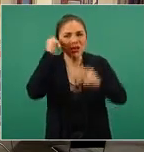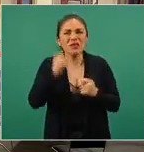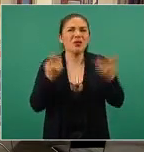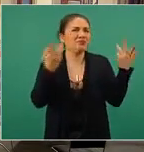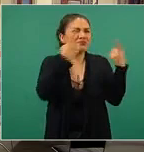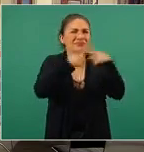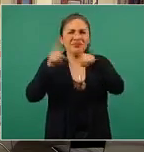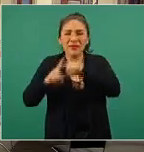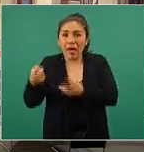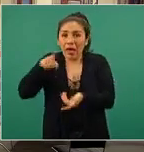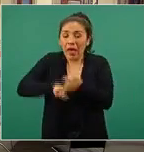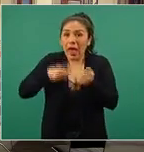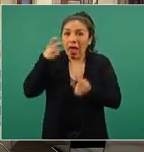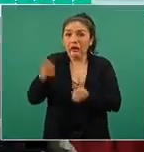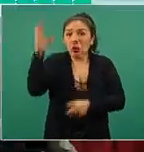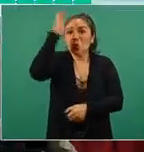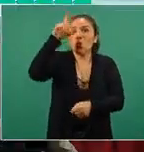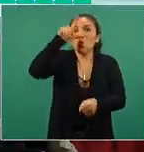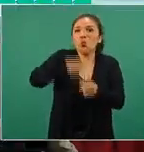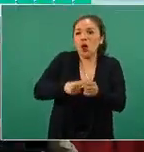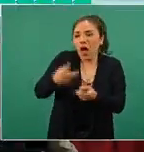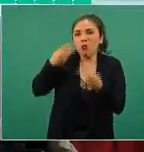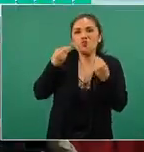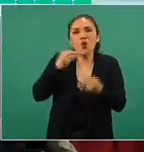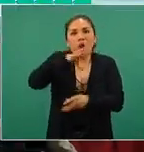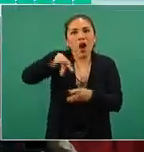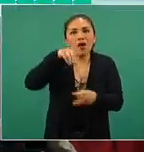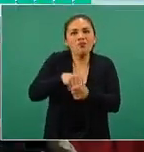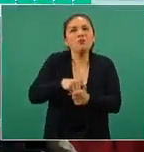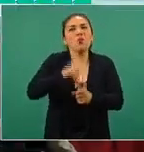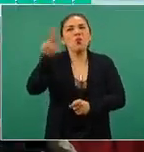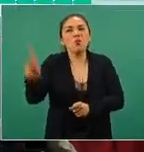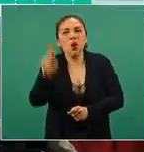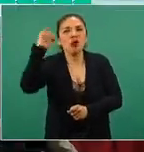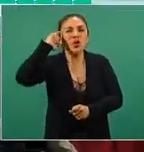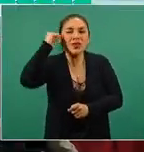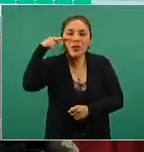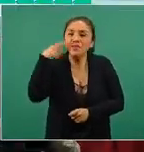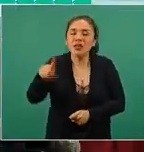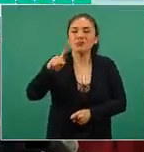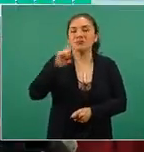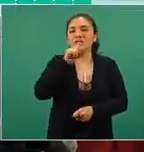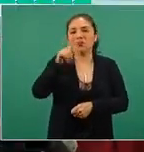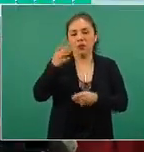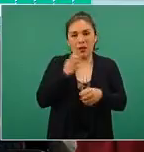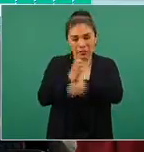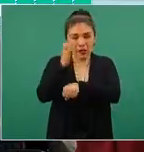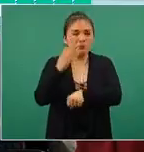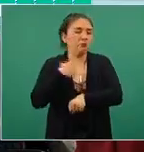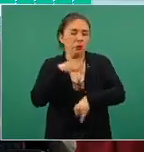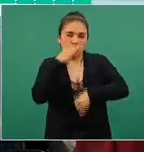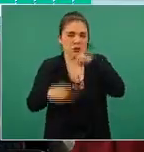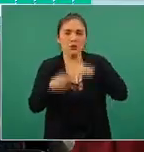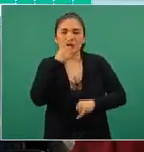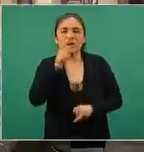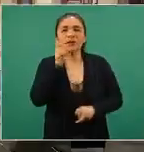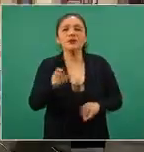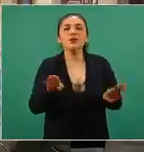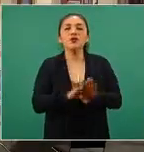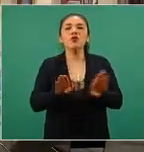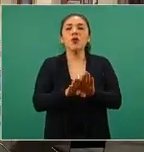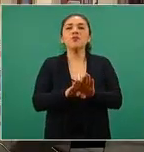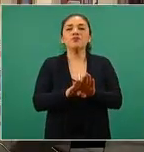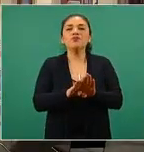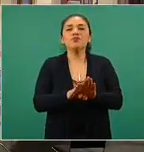que compone esa multiculturalidad, multietnicidad de nuestro estado. Ya voy a concluir con